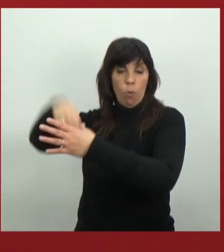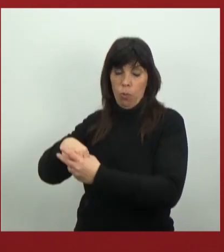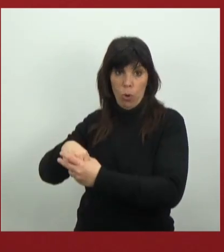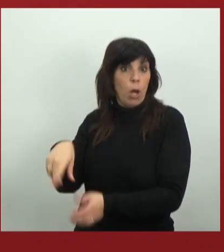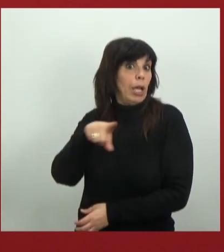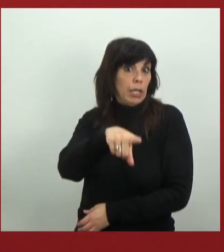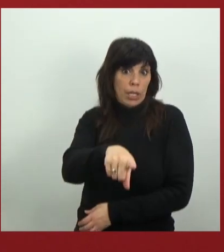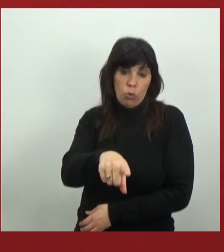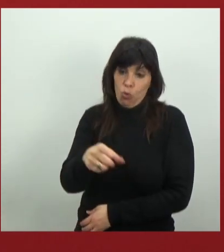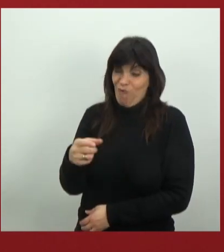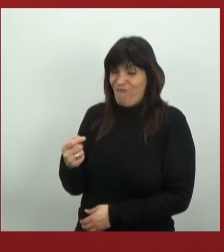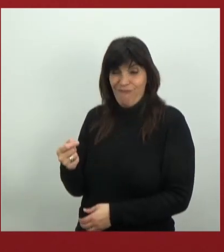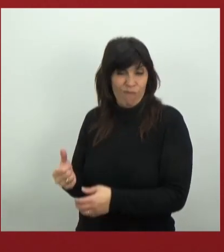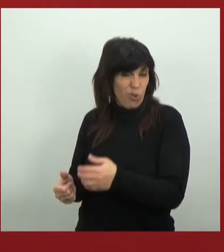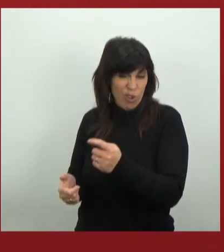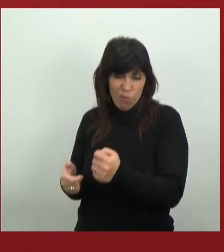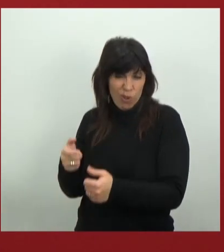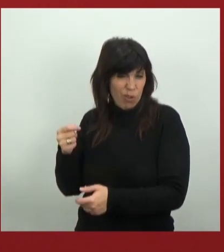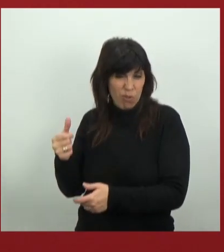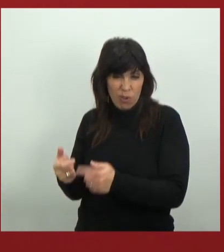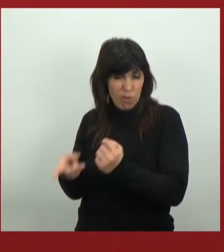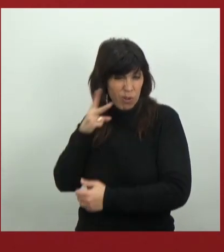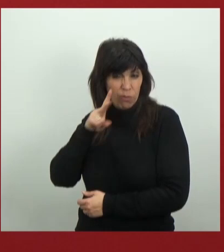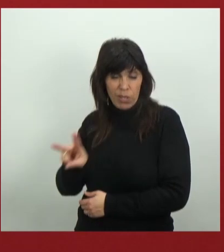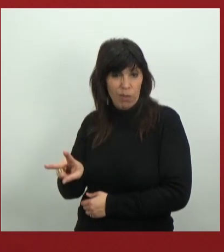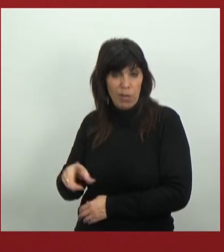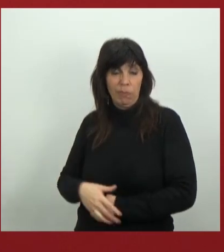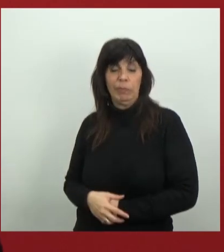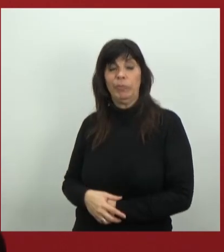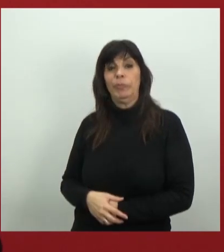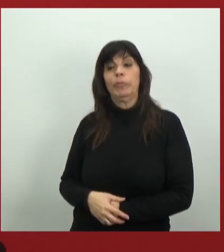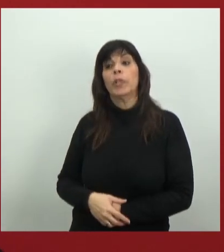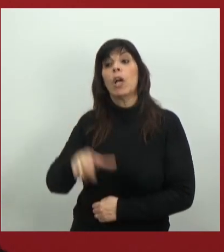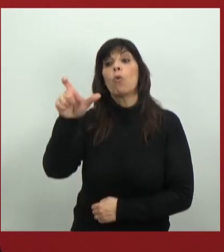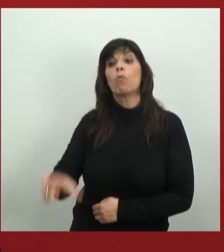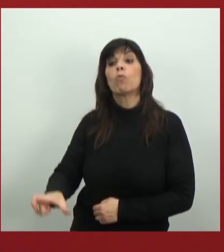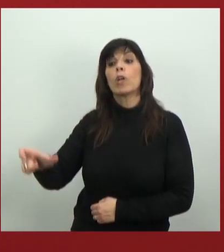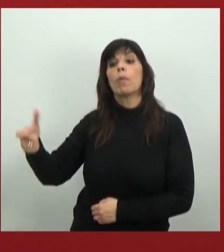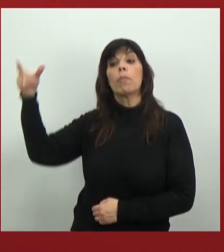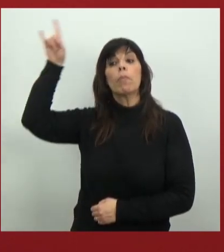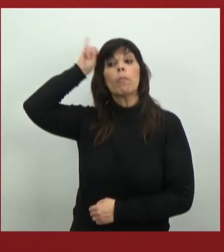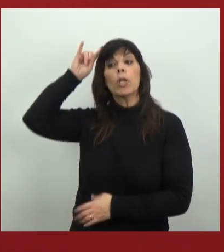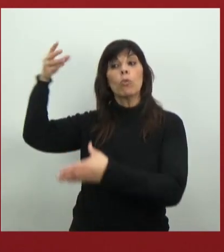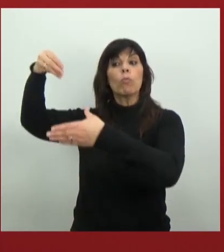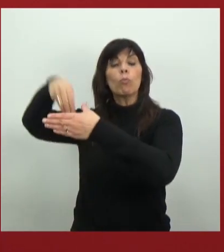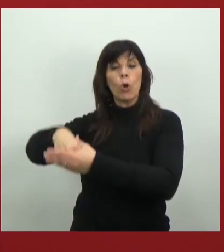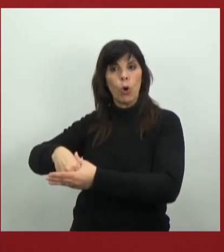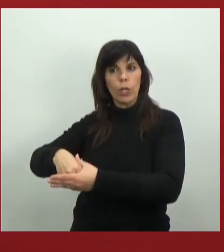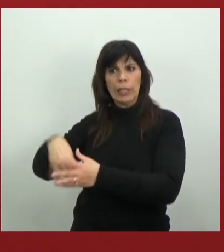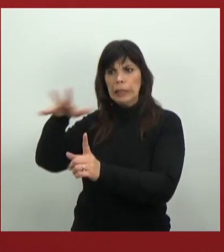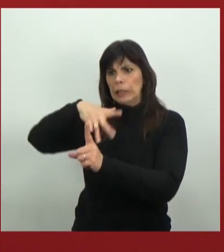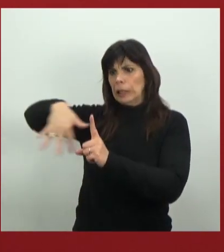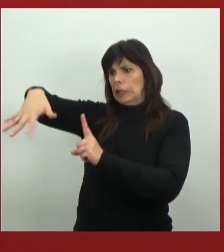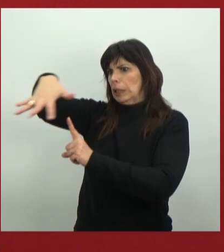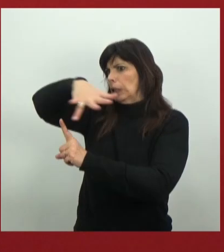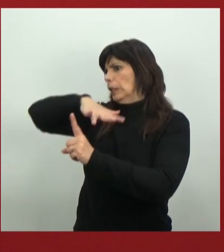tener el encuentro con un verdadero poseído. Un verdadero poseído tiene tanta atmósfera